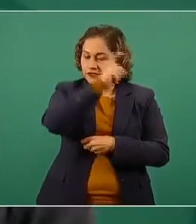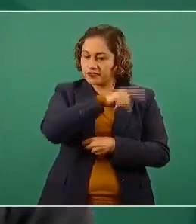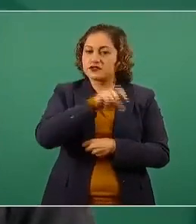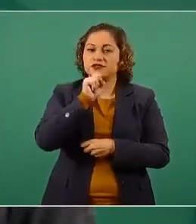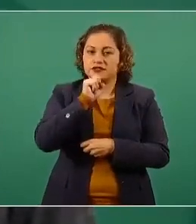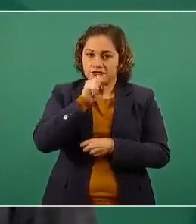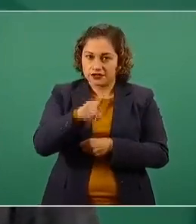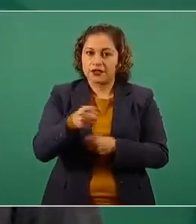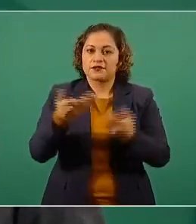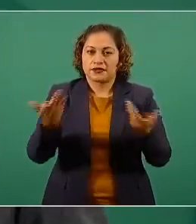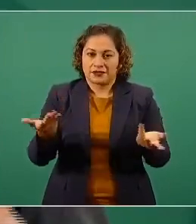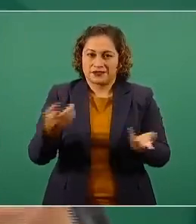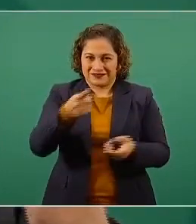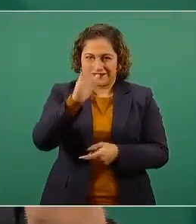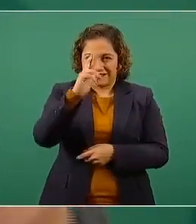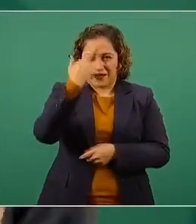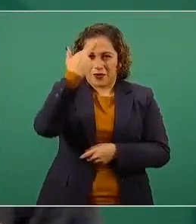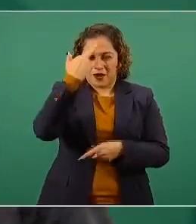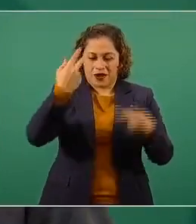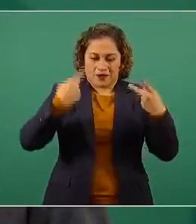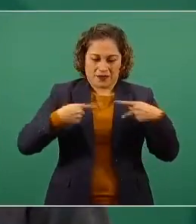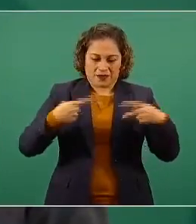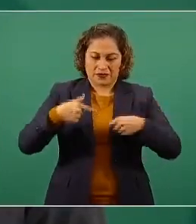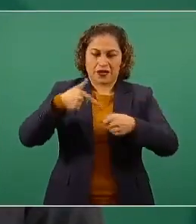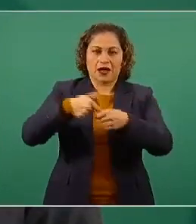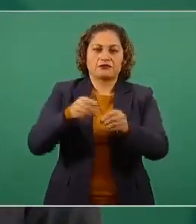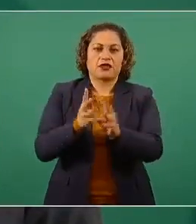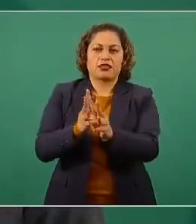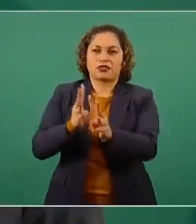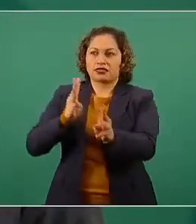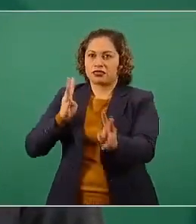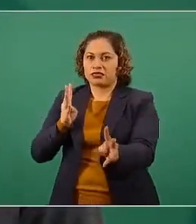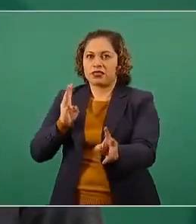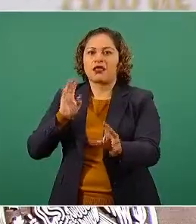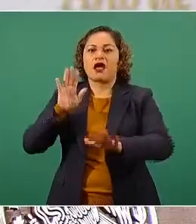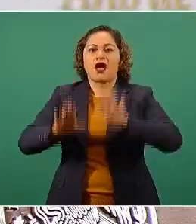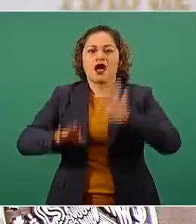gente hizo colas, a veces cargaba a medianoche